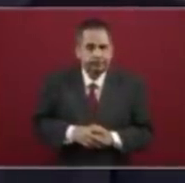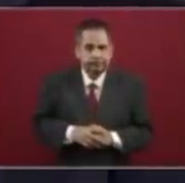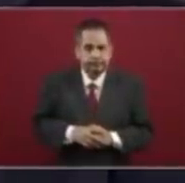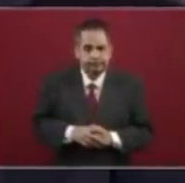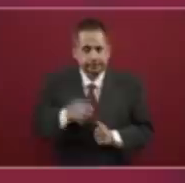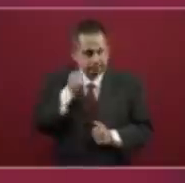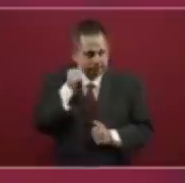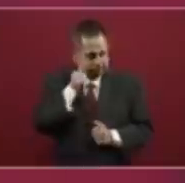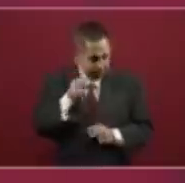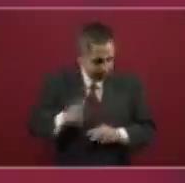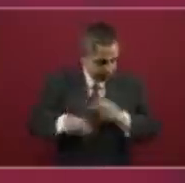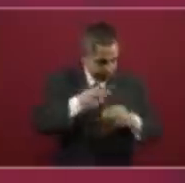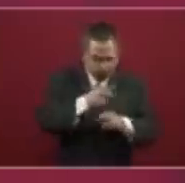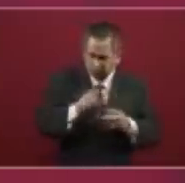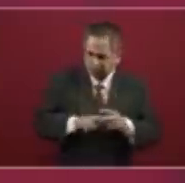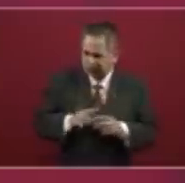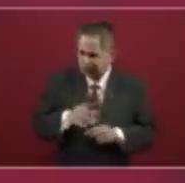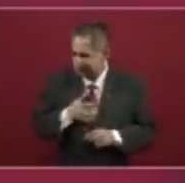estuvimos en